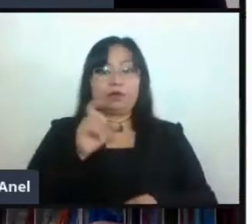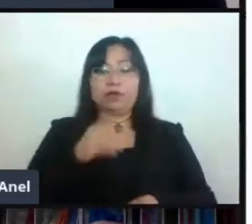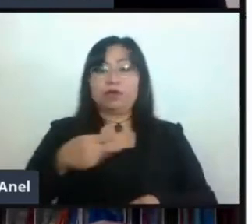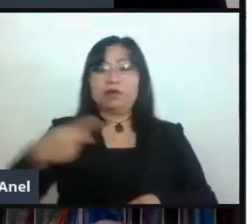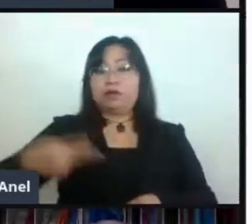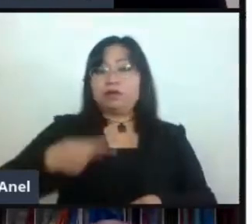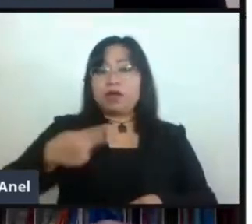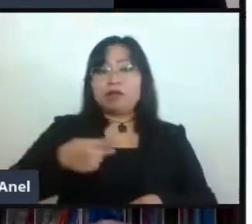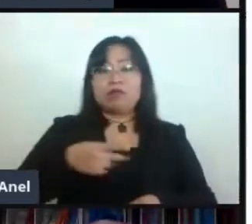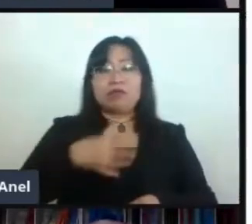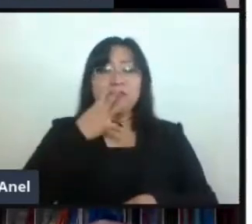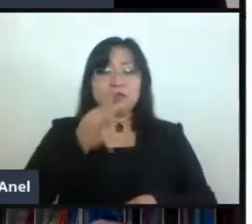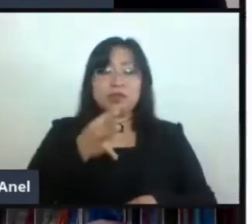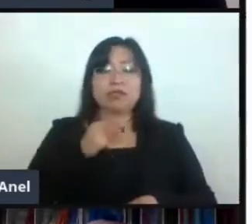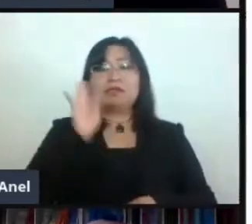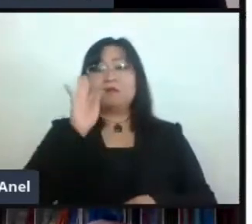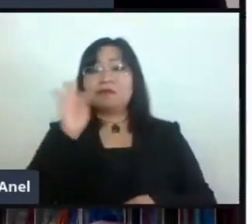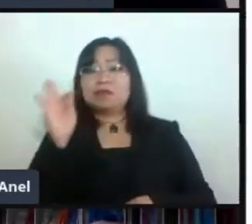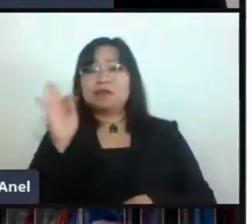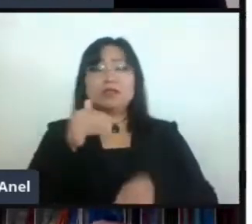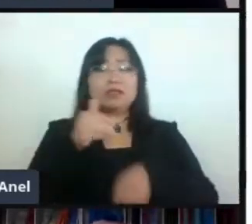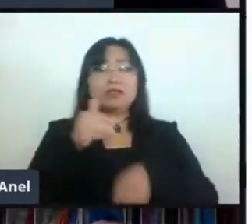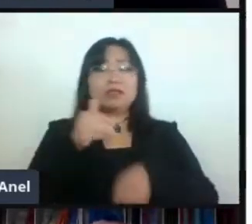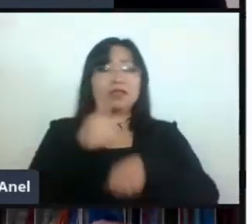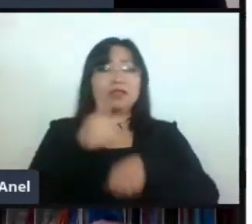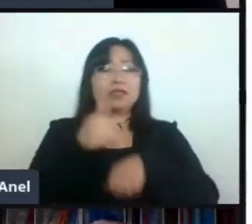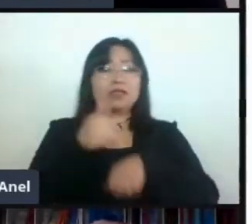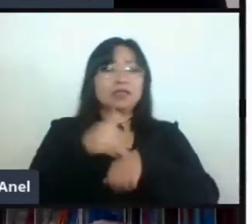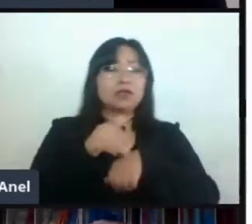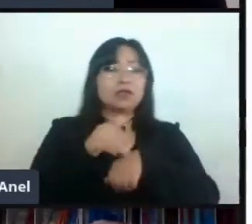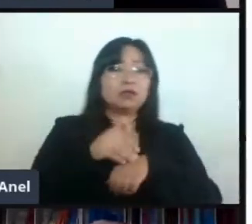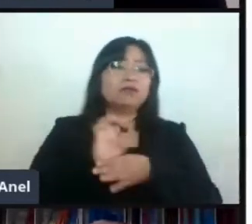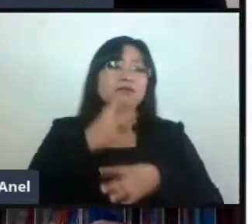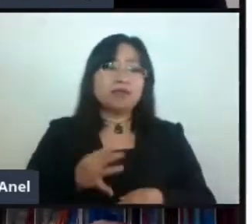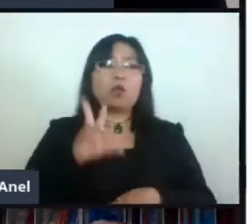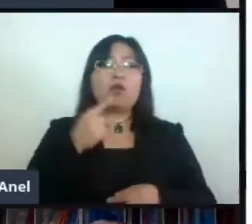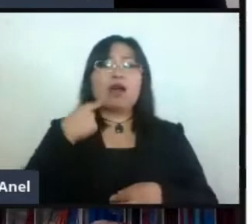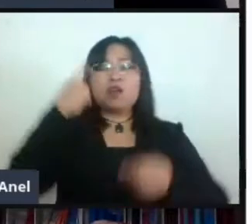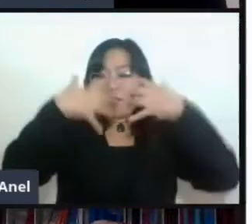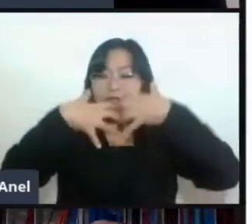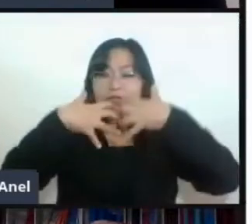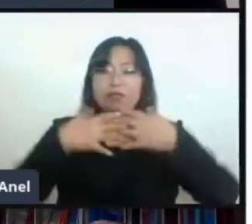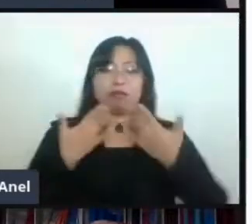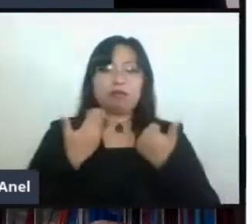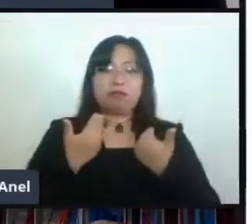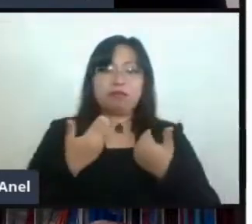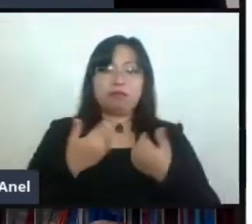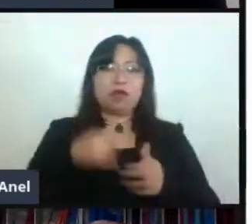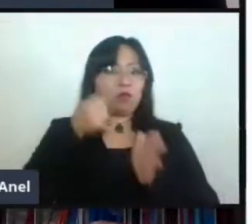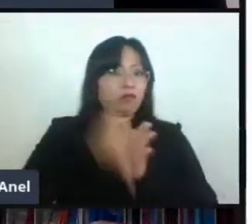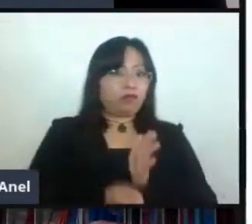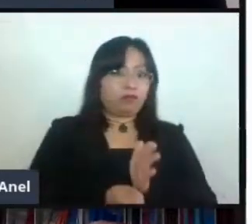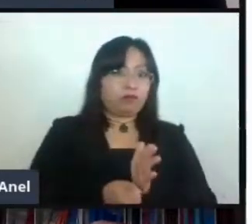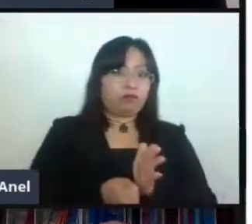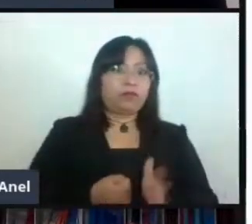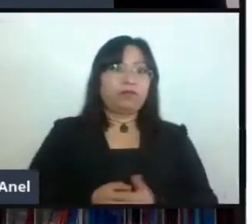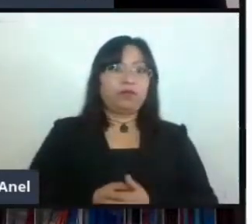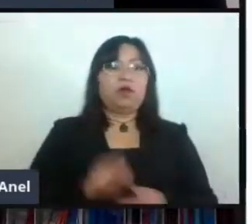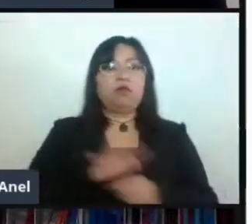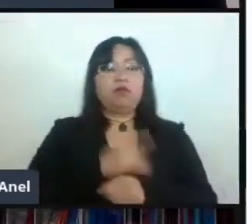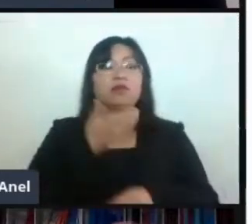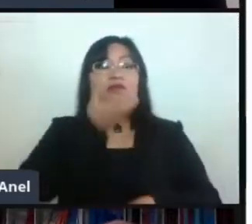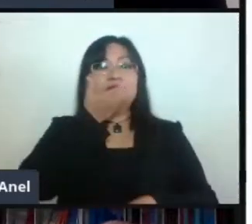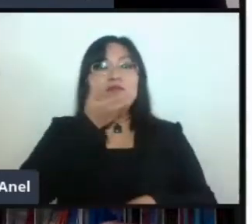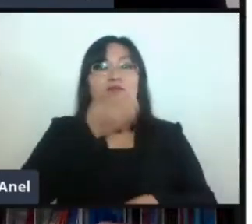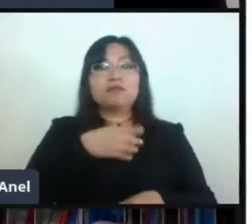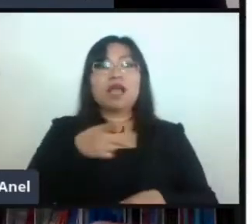región, cuando hacemos los exámenes de PISA, por ejemplo, nos va bastante mal porque estamos acostumbrados a hacer preguntas literales, así